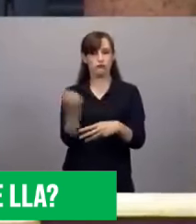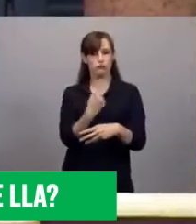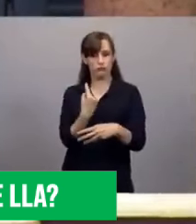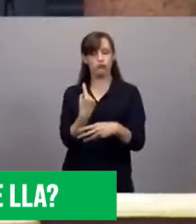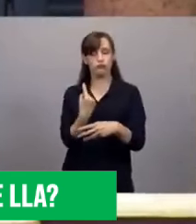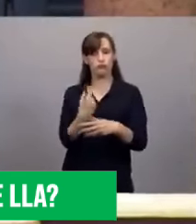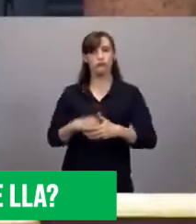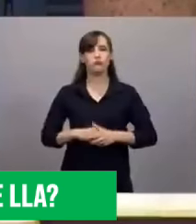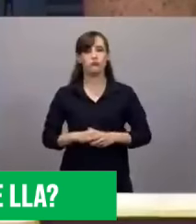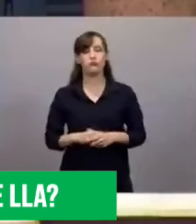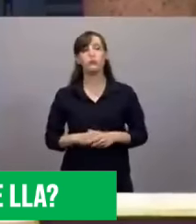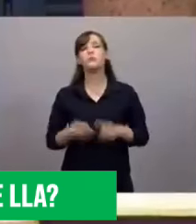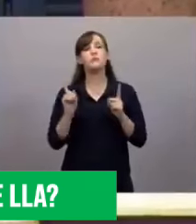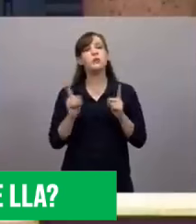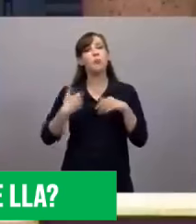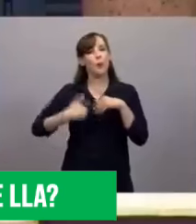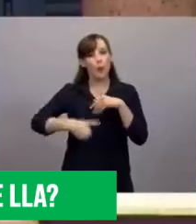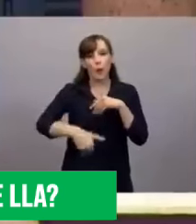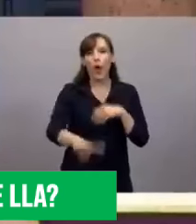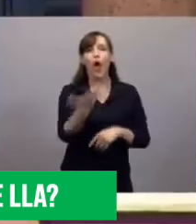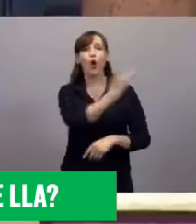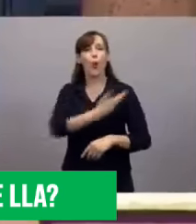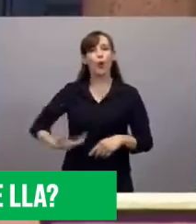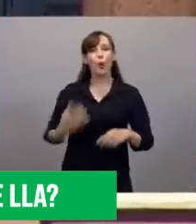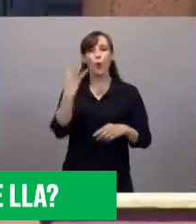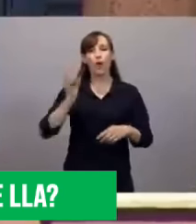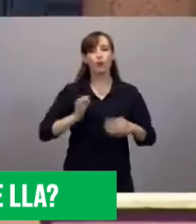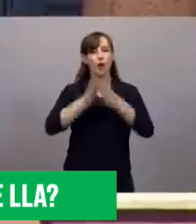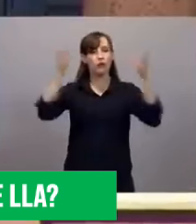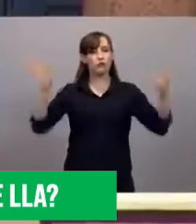que es una señal de este gobierno es que me parece que Milei